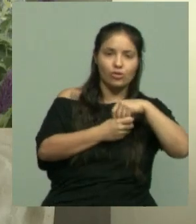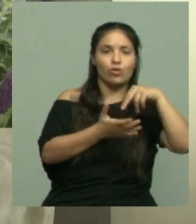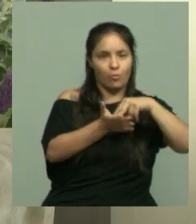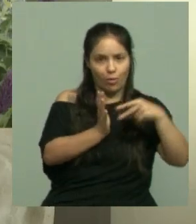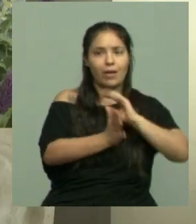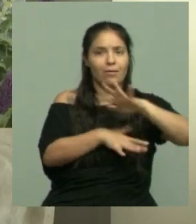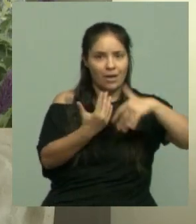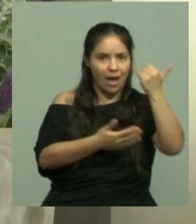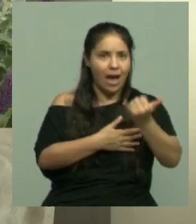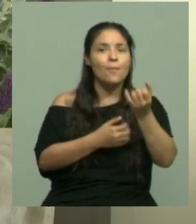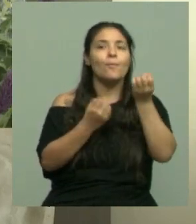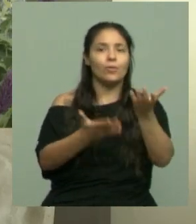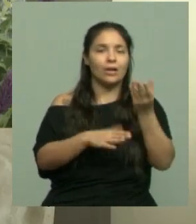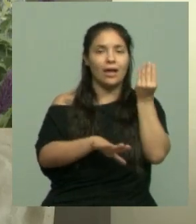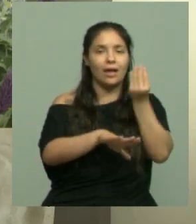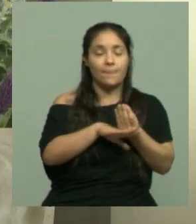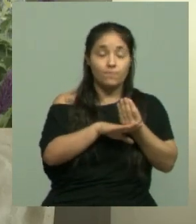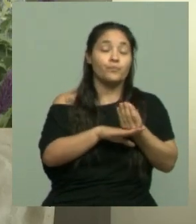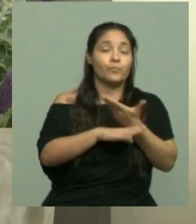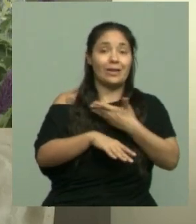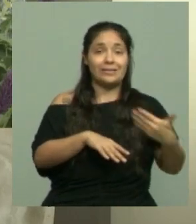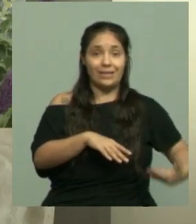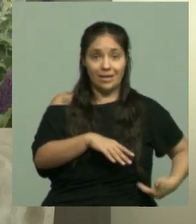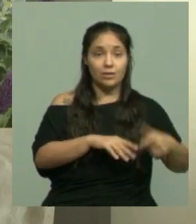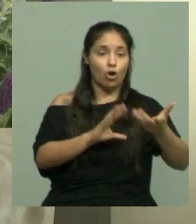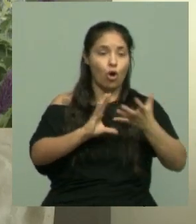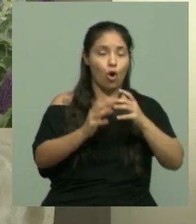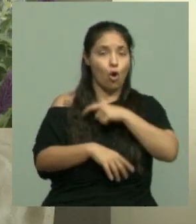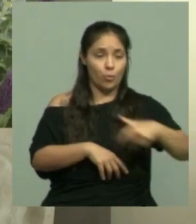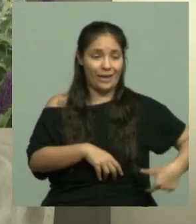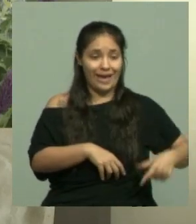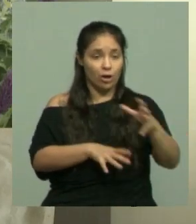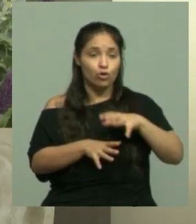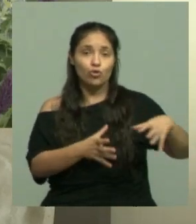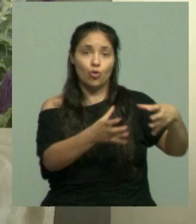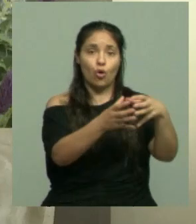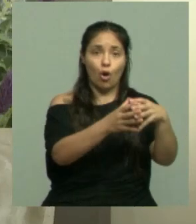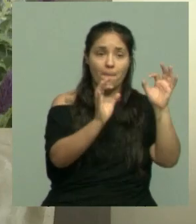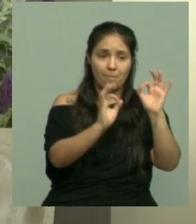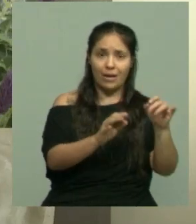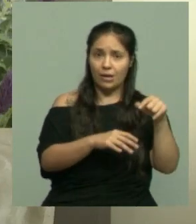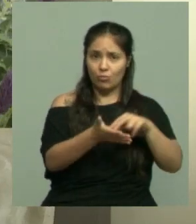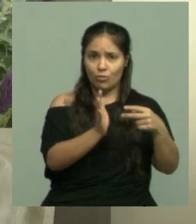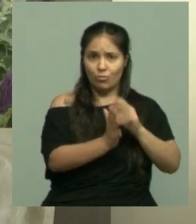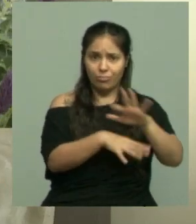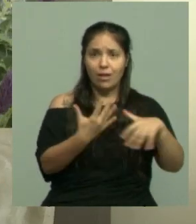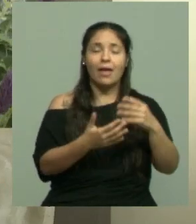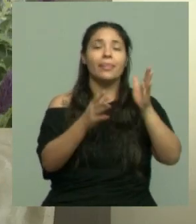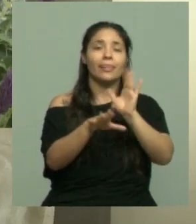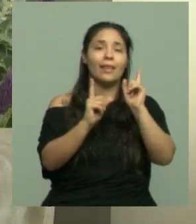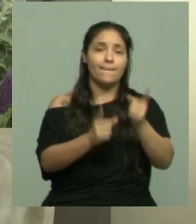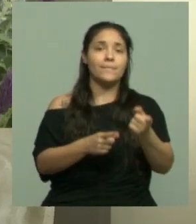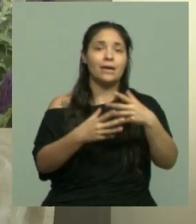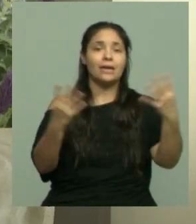relación a la figura del propio Netanyahu, de lo que es su formación de gobierno y de lo que va a representar el posguerra en